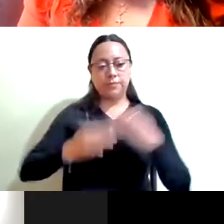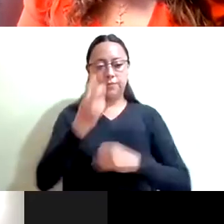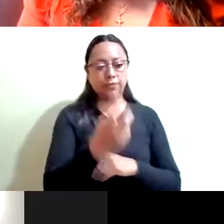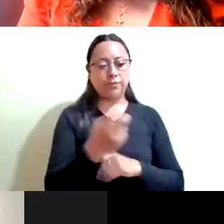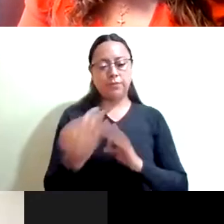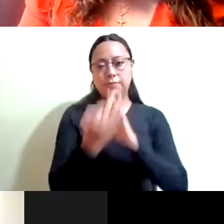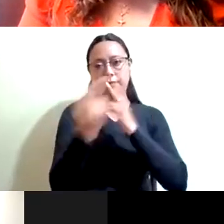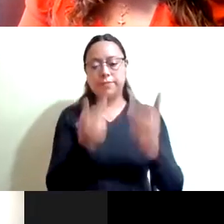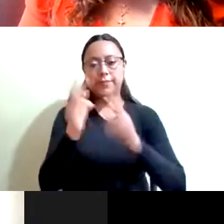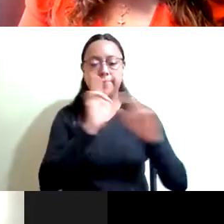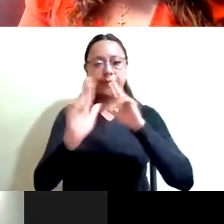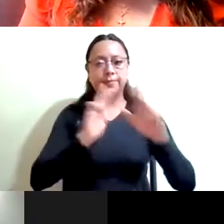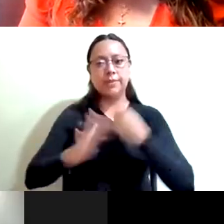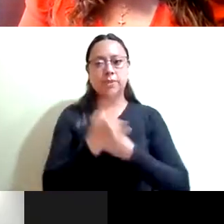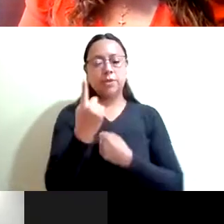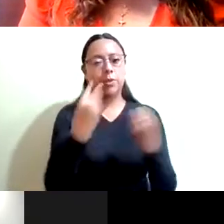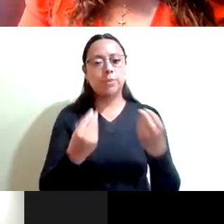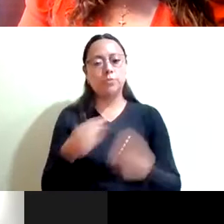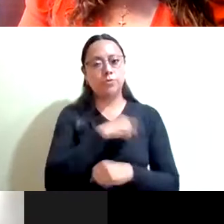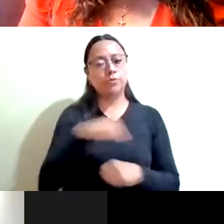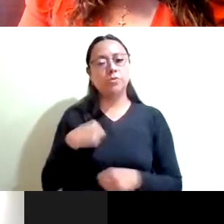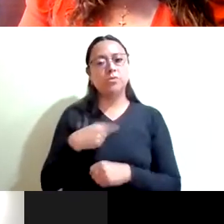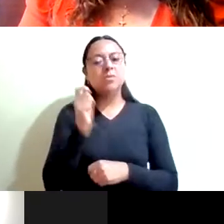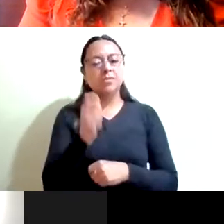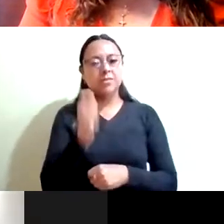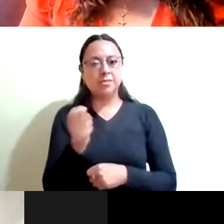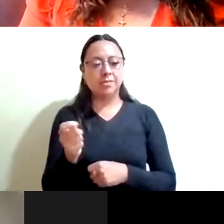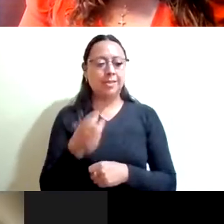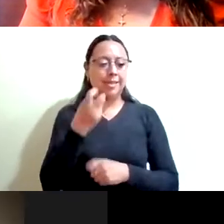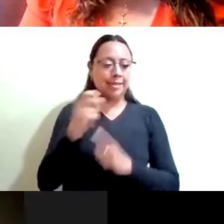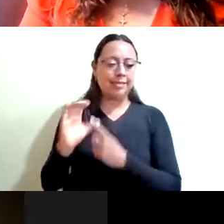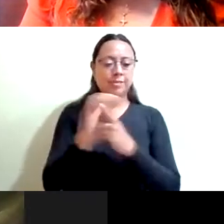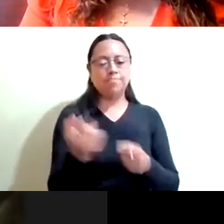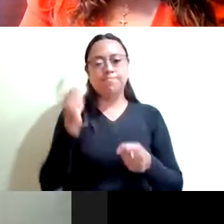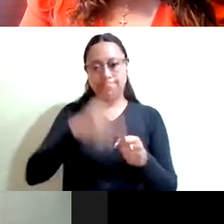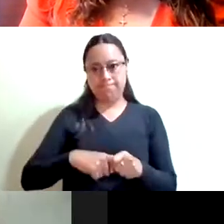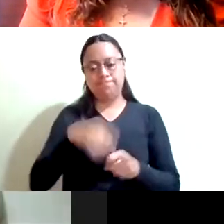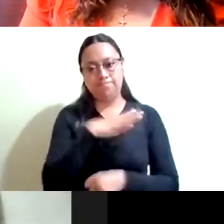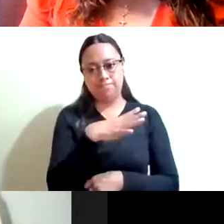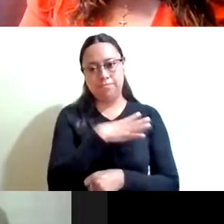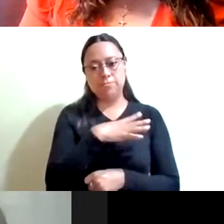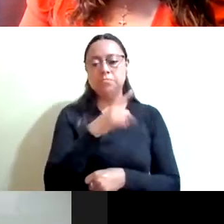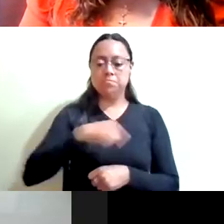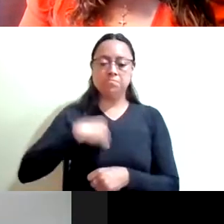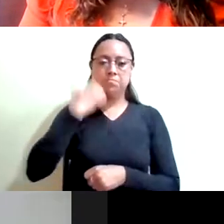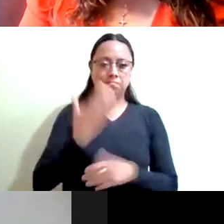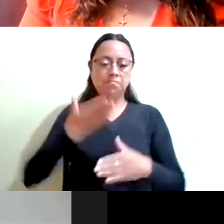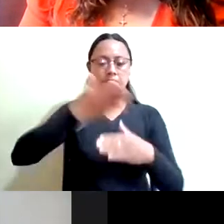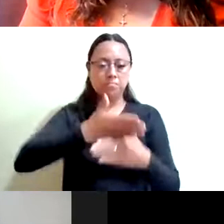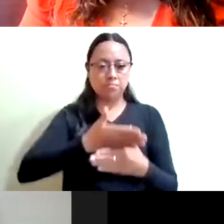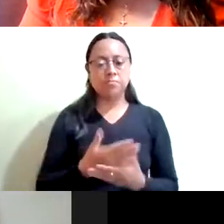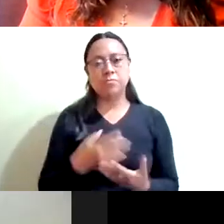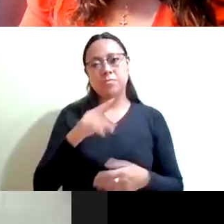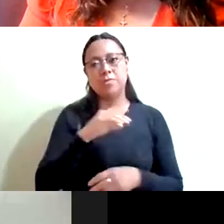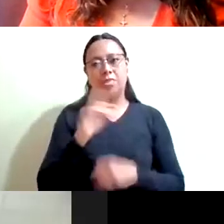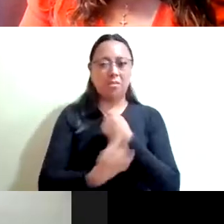comparecencias de la glosa, porque muchos de nosotros, pues evidentemente pertenecemos a esas comisiones y quisiéramos asistir y para que no se genere un conflicto. Entonces, que